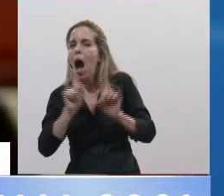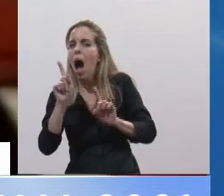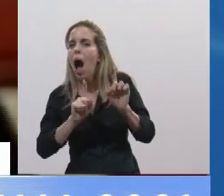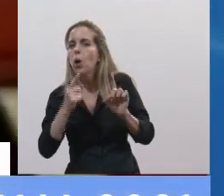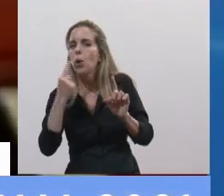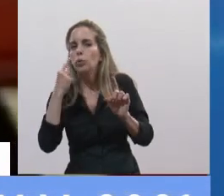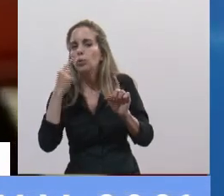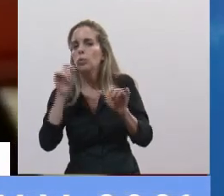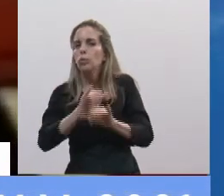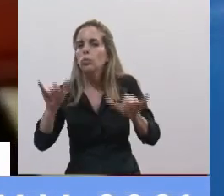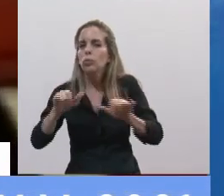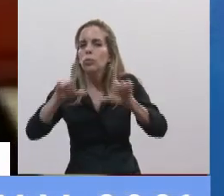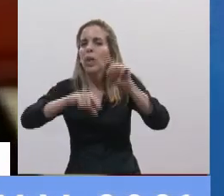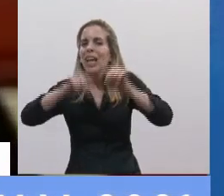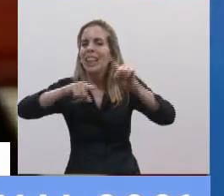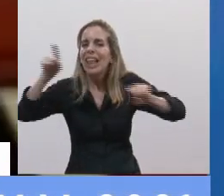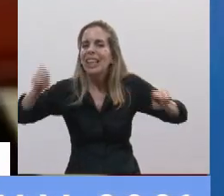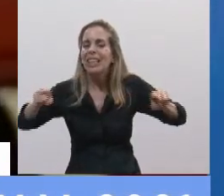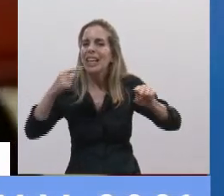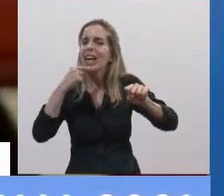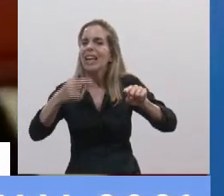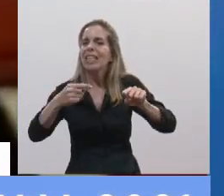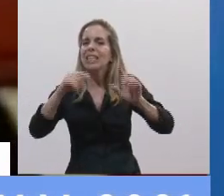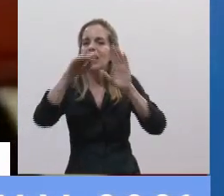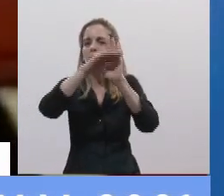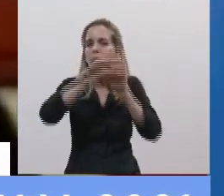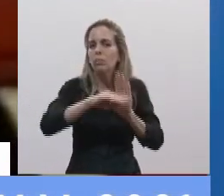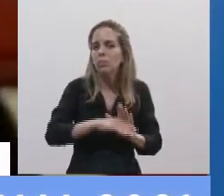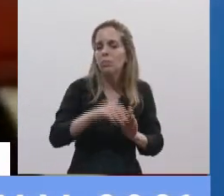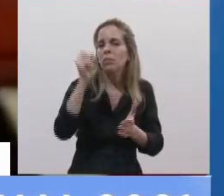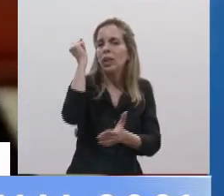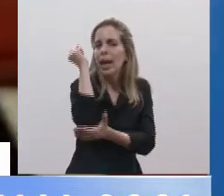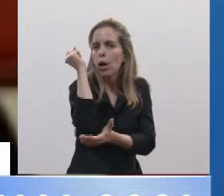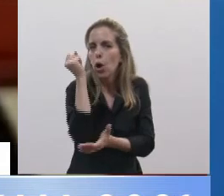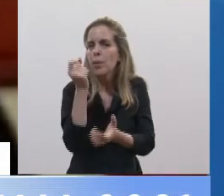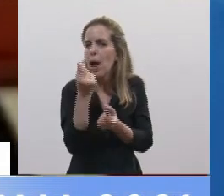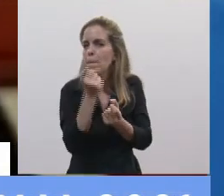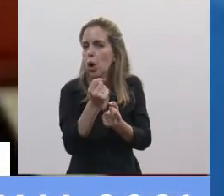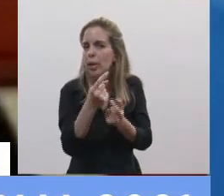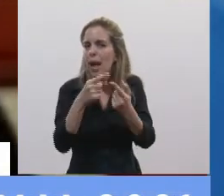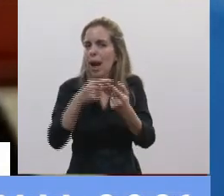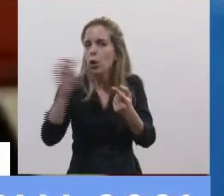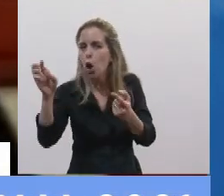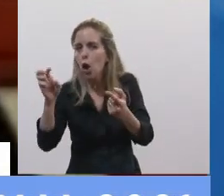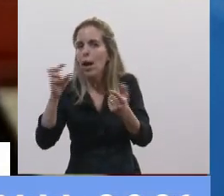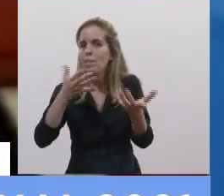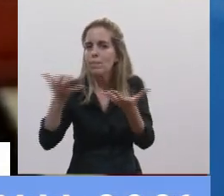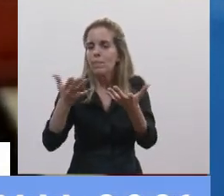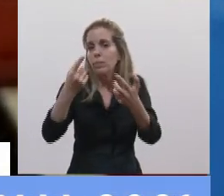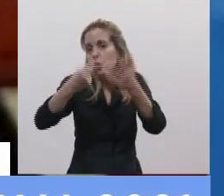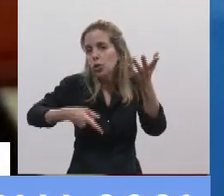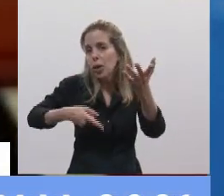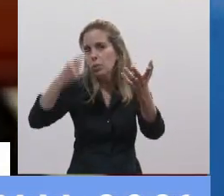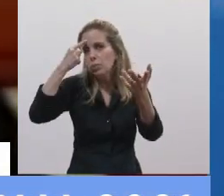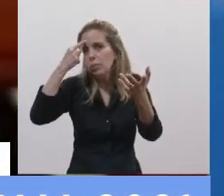algunos diagnósticos donde marcan, por ejemplo, una economía bimonetaria. Entonces esto nos hace pensar